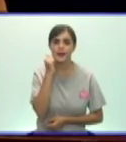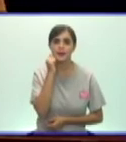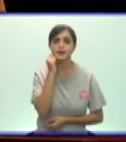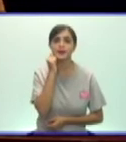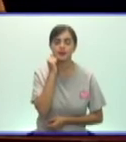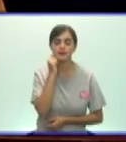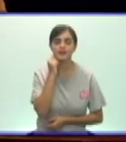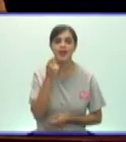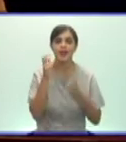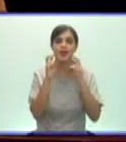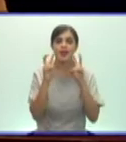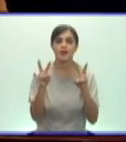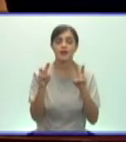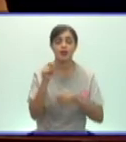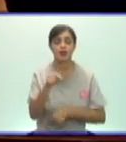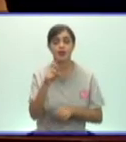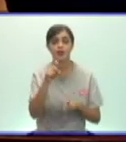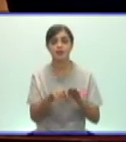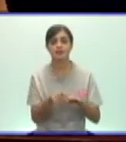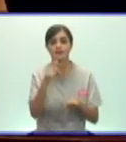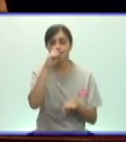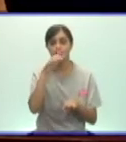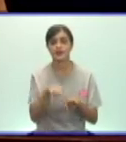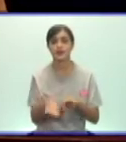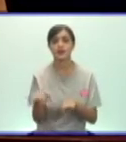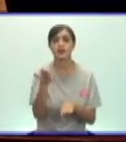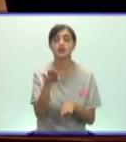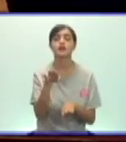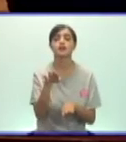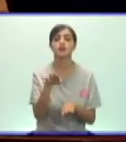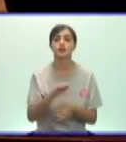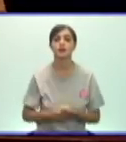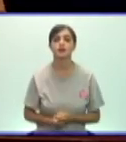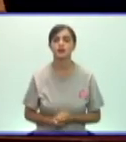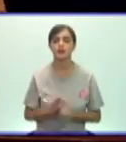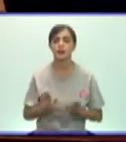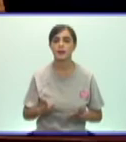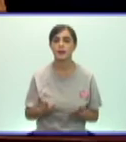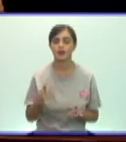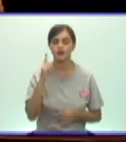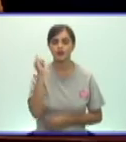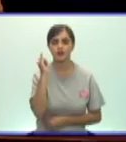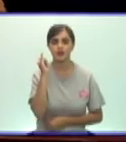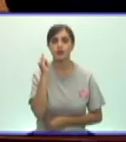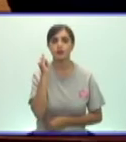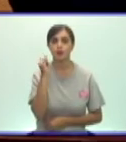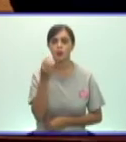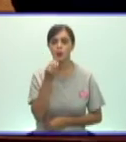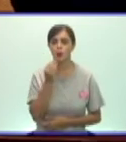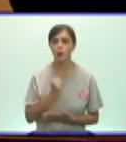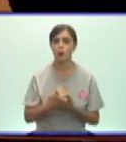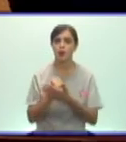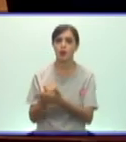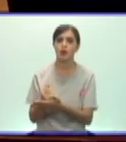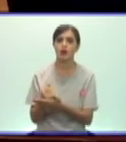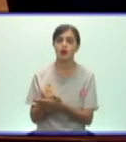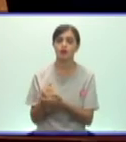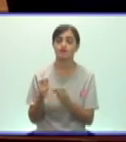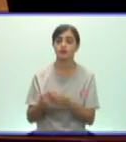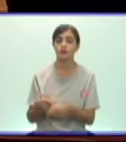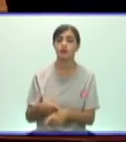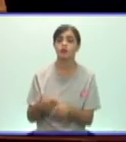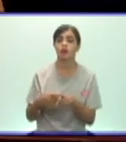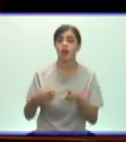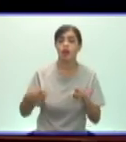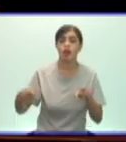adolescente. Espero entonces que estas imágenes que les proyectamos les sirva para complementar un poco esa información que ustedes